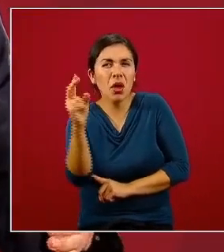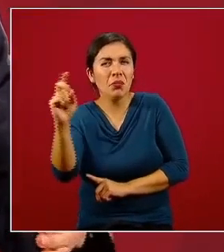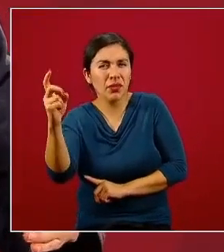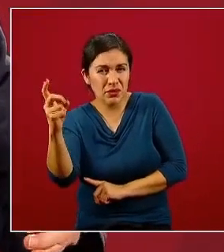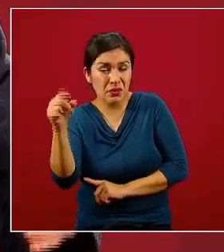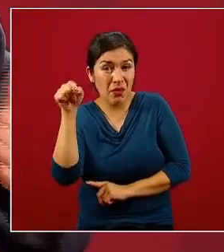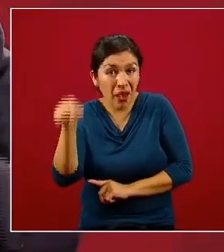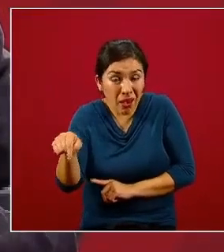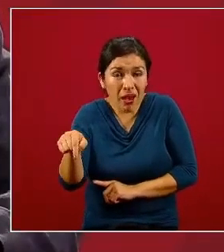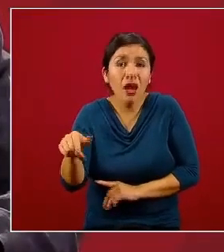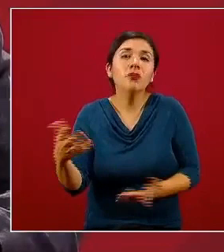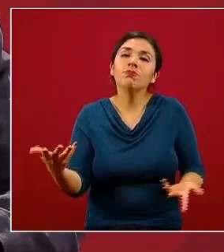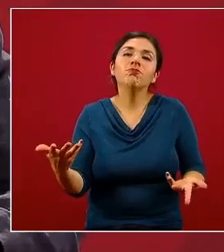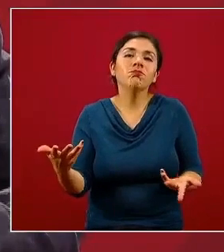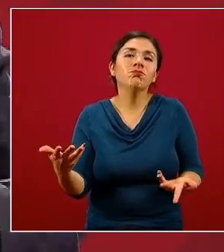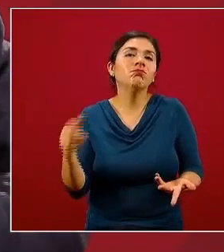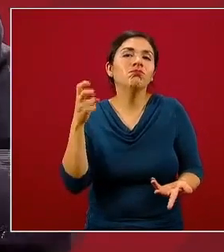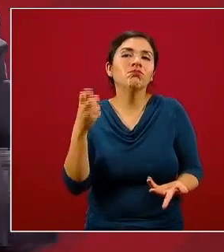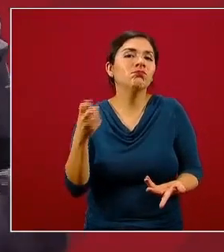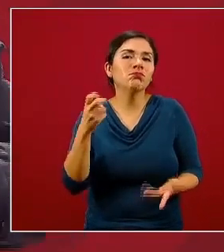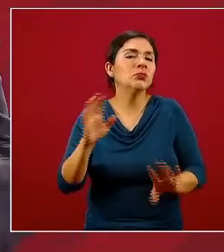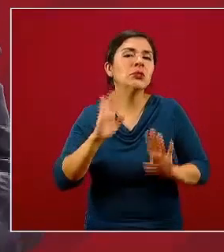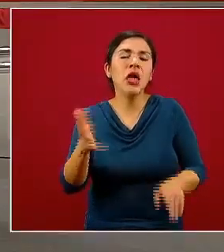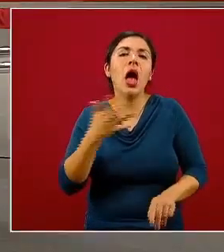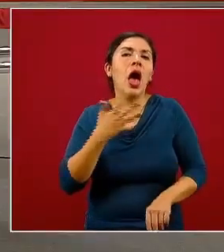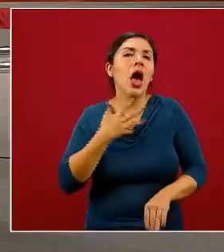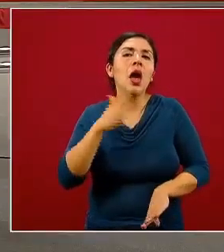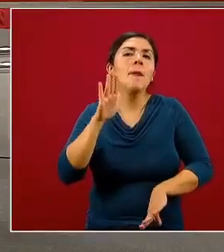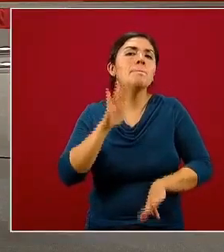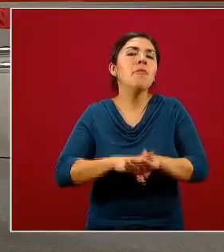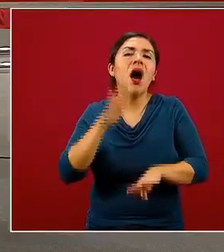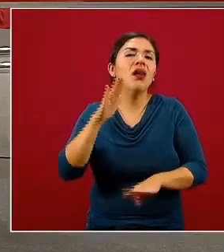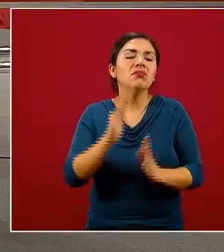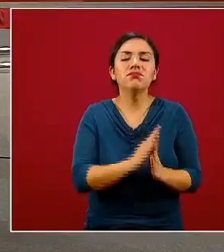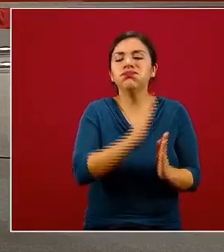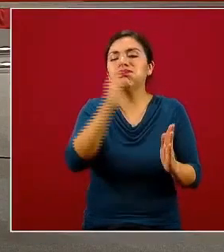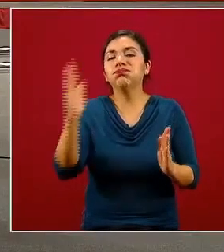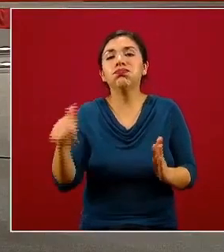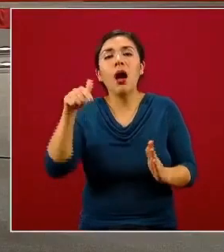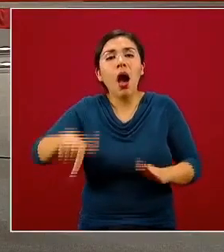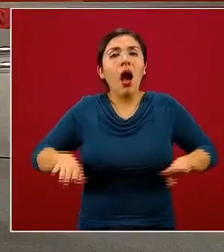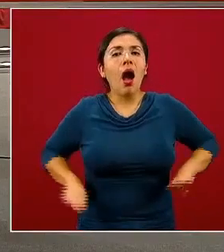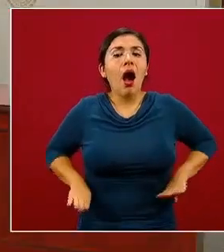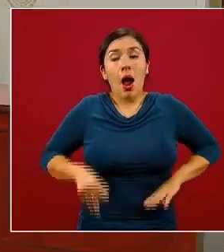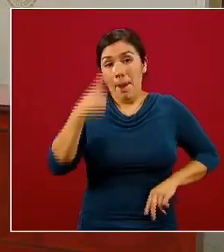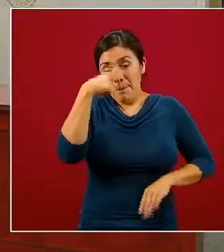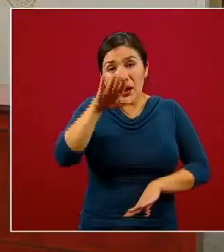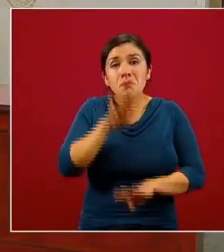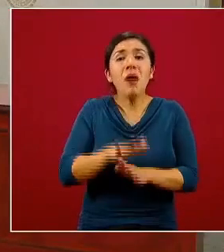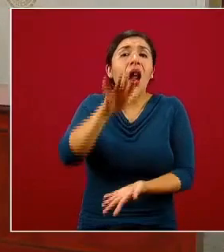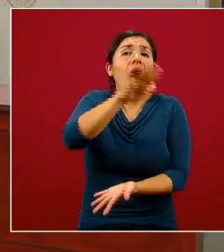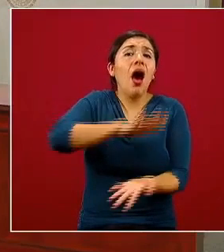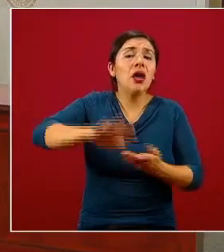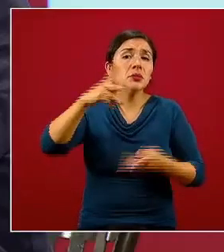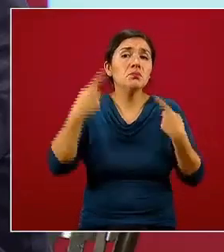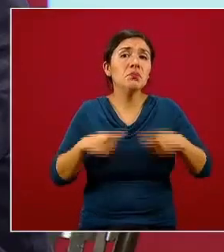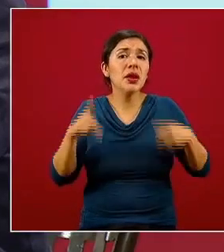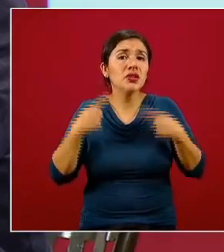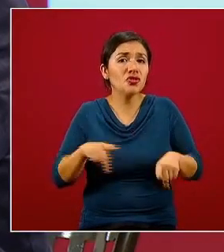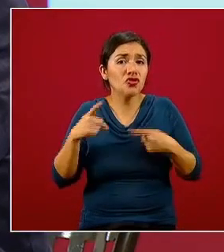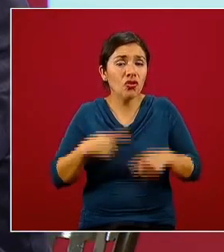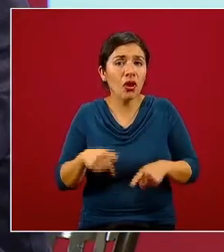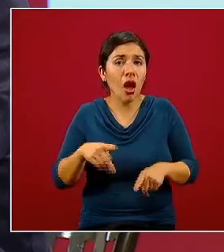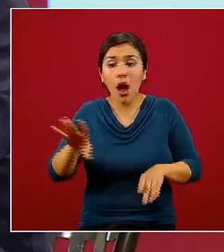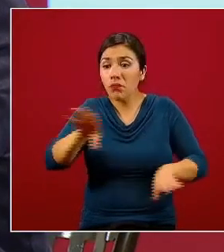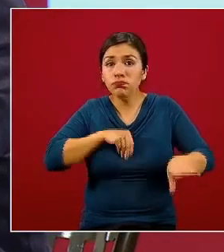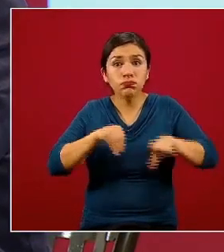diciembre, entonces sí, estamos llevando las condiciones para que una enorme mayoría de personas no